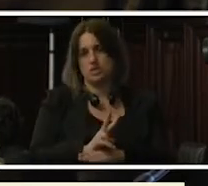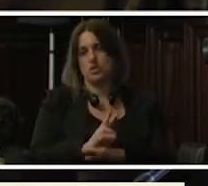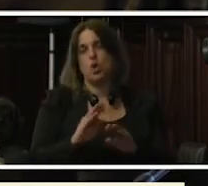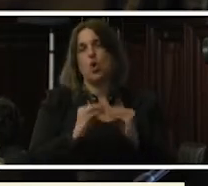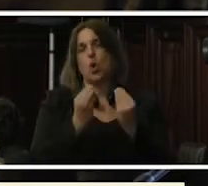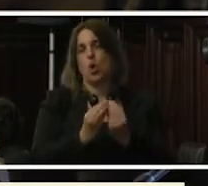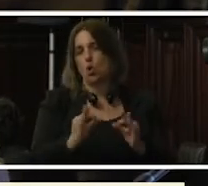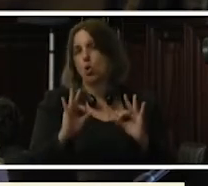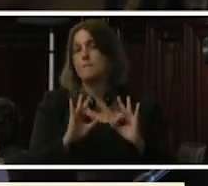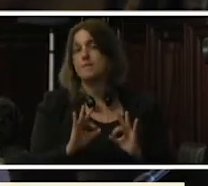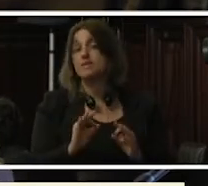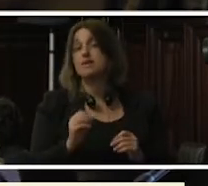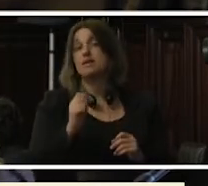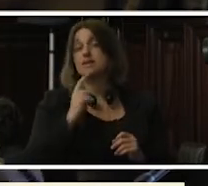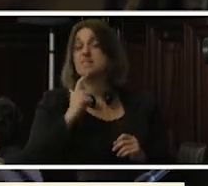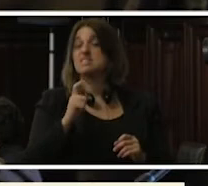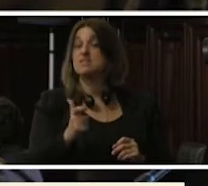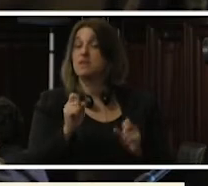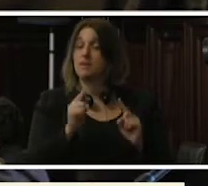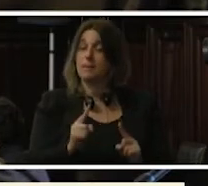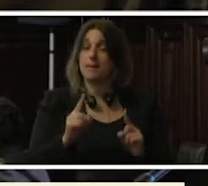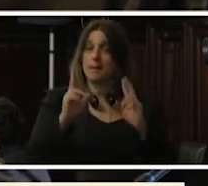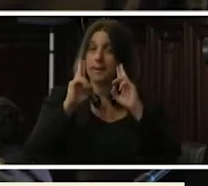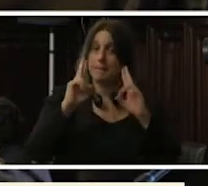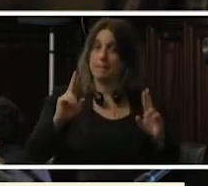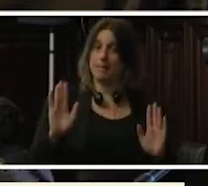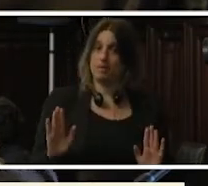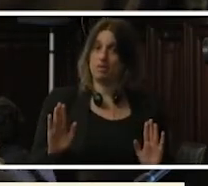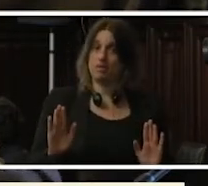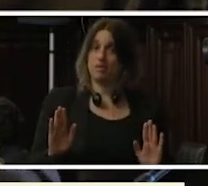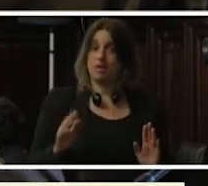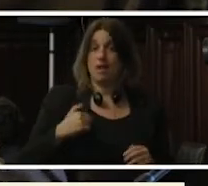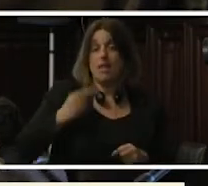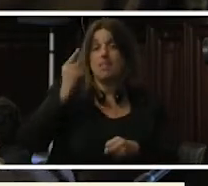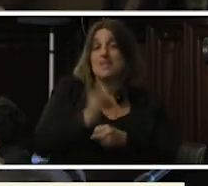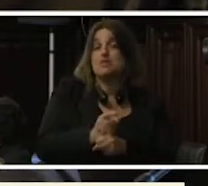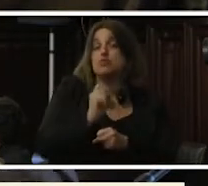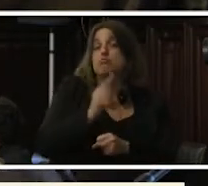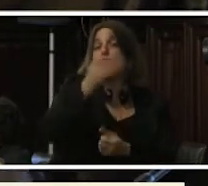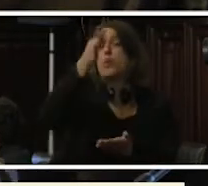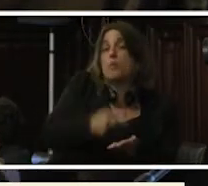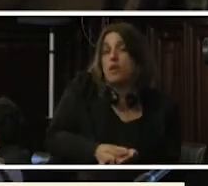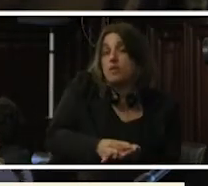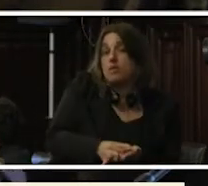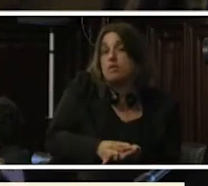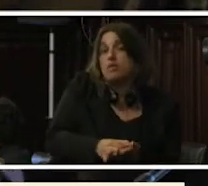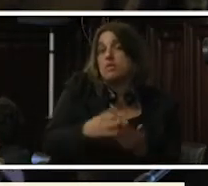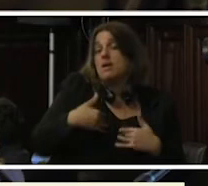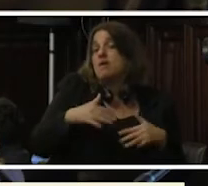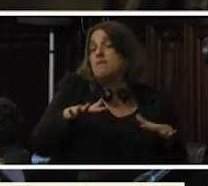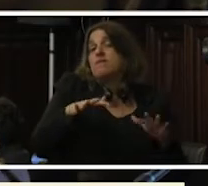integral, incluyendo este respeto a la decisión del